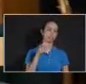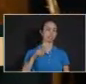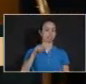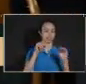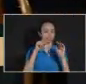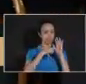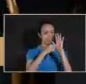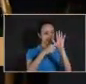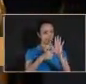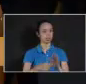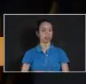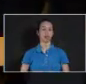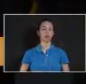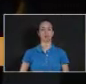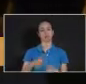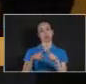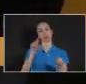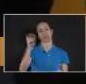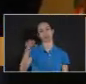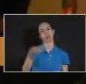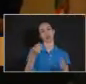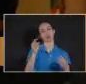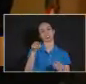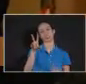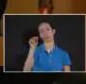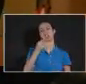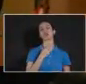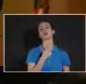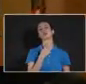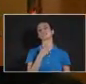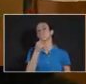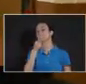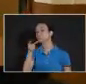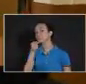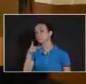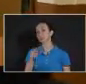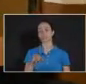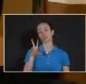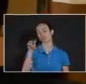Pero no, yo como sé que a usted no le gusta el chambre, no se lo voy a pasar.